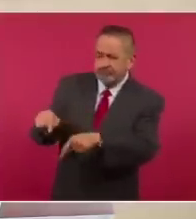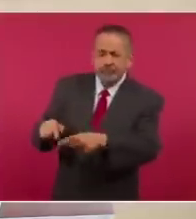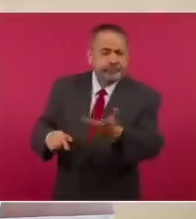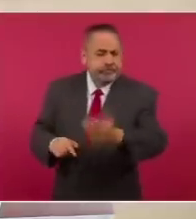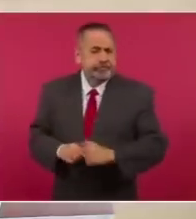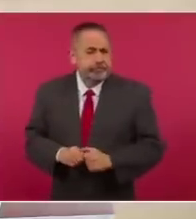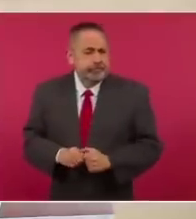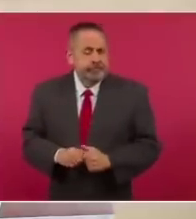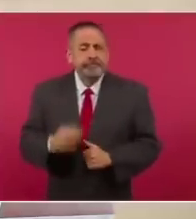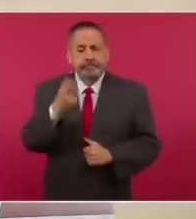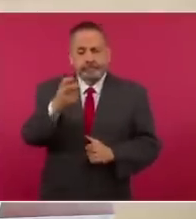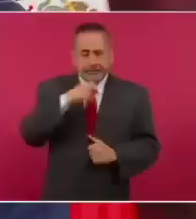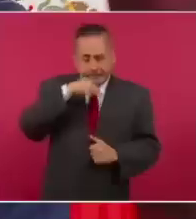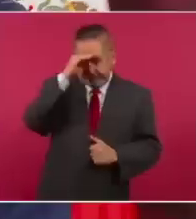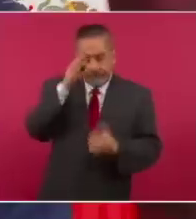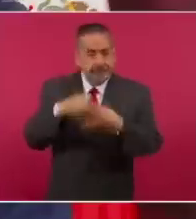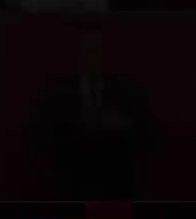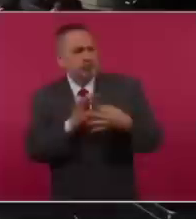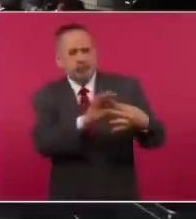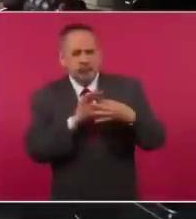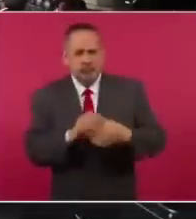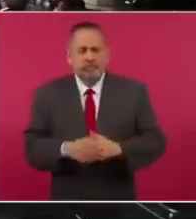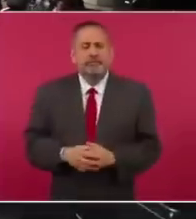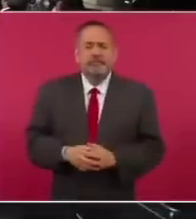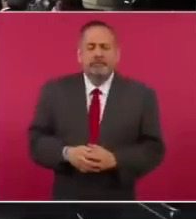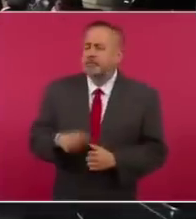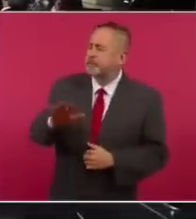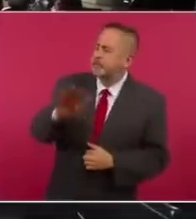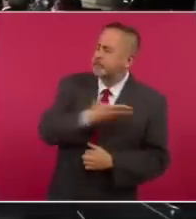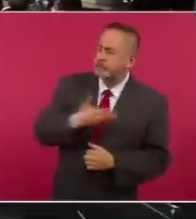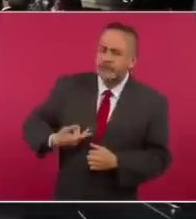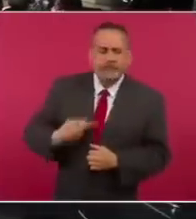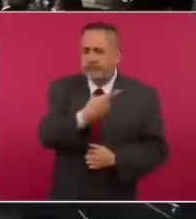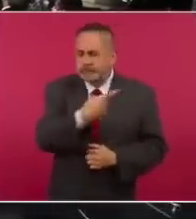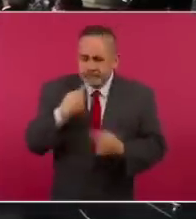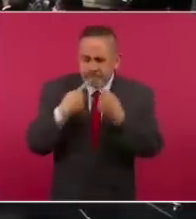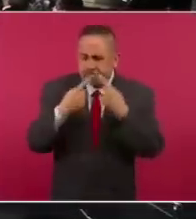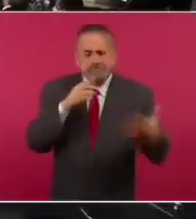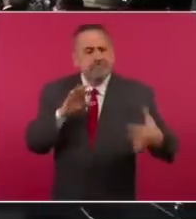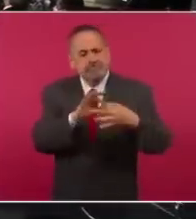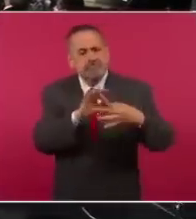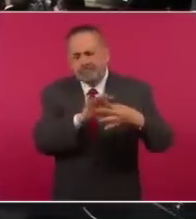el propósito básico, ¿no? Fundamental. Se están buscando opciones alternativas. Por ejemplo,